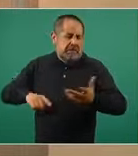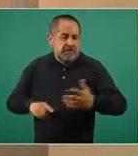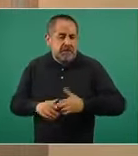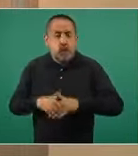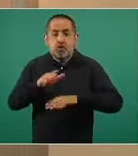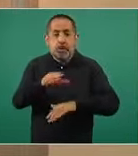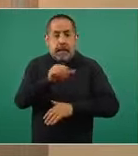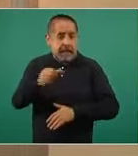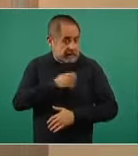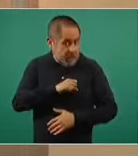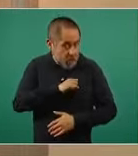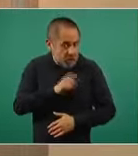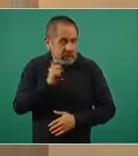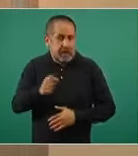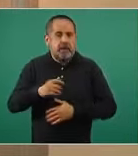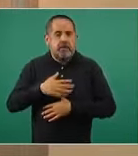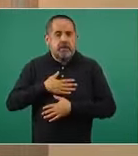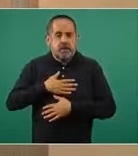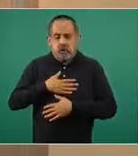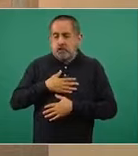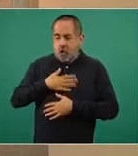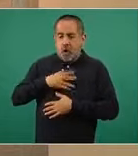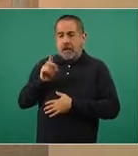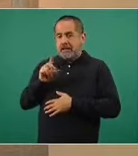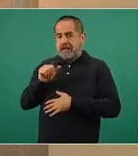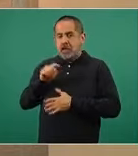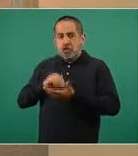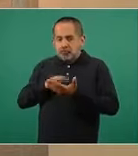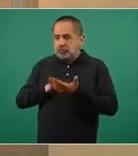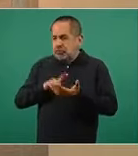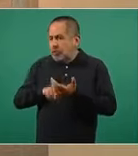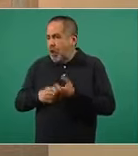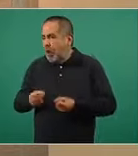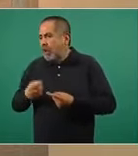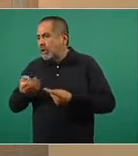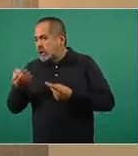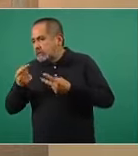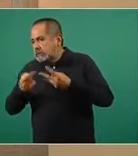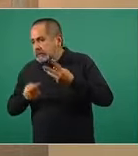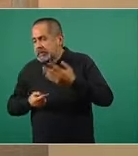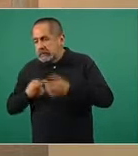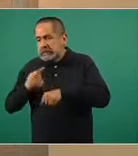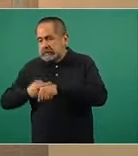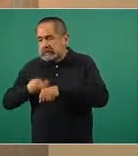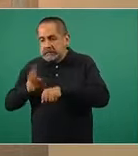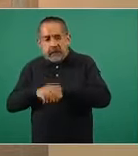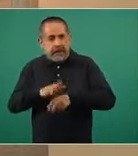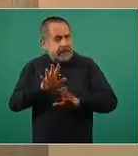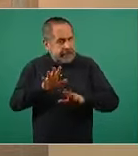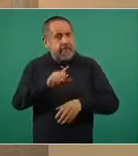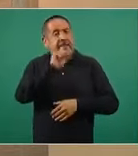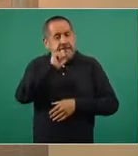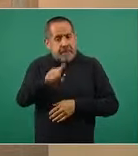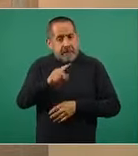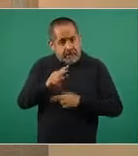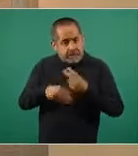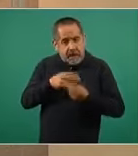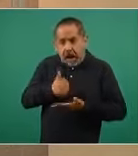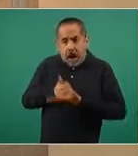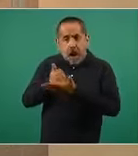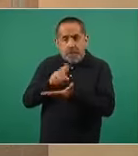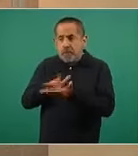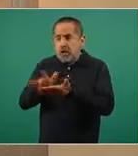salud, nosotros no solo damos los datos de los casos confirmados, sino que también apoyamos a las entidades federativas